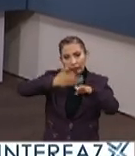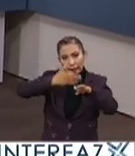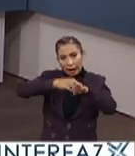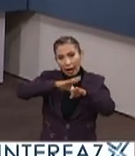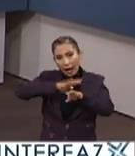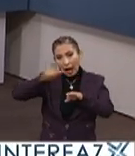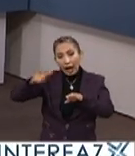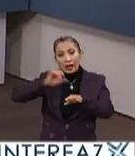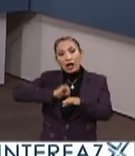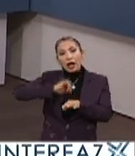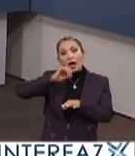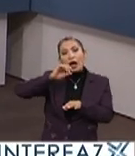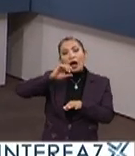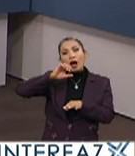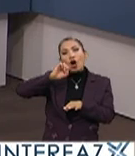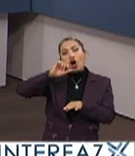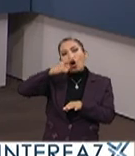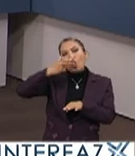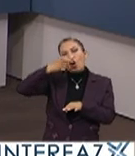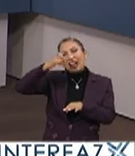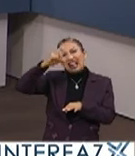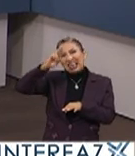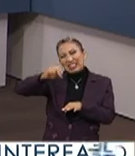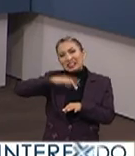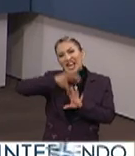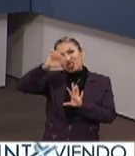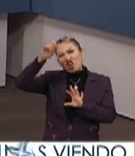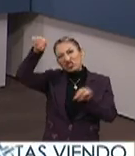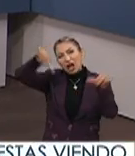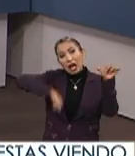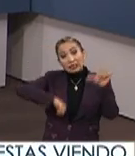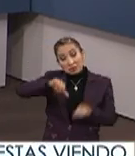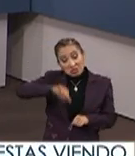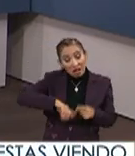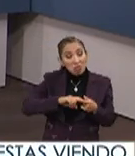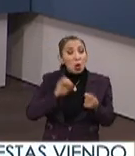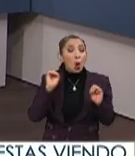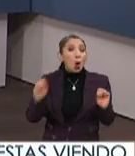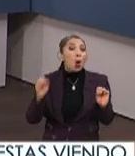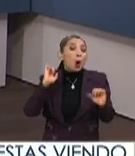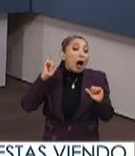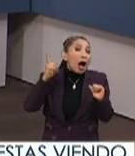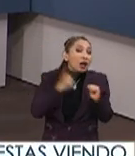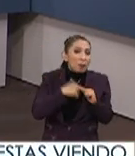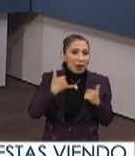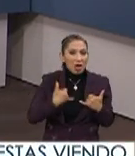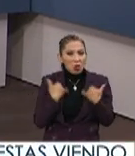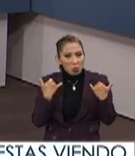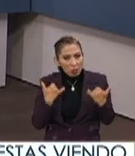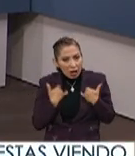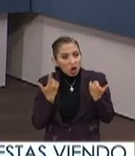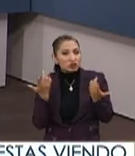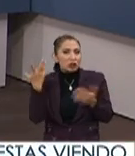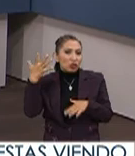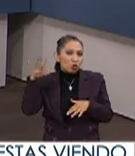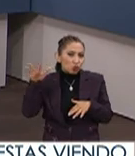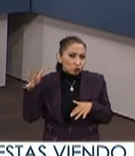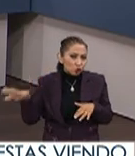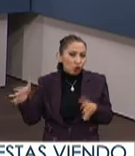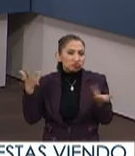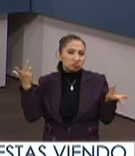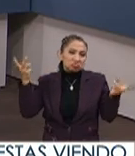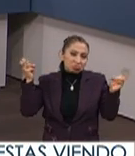se encuentran a Huiyolín, sino que también diariamente hay alguna actividad, alguna oferta para jóvenes y adultos